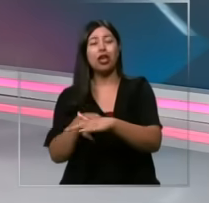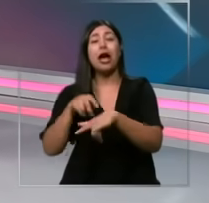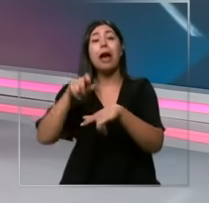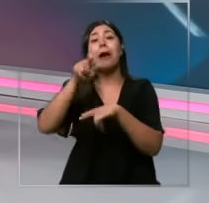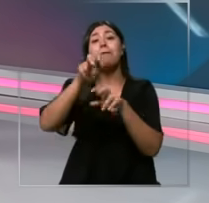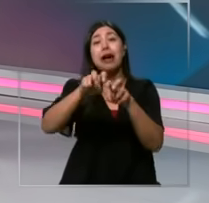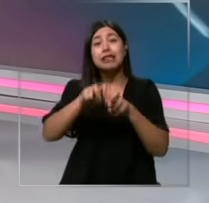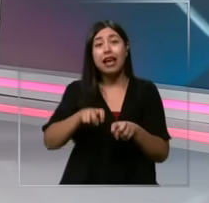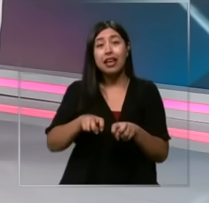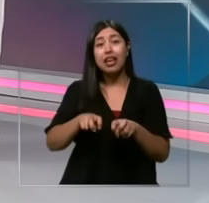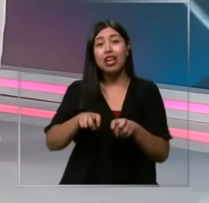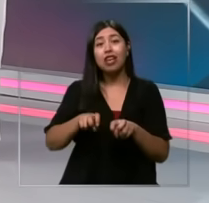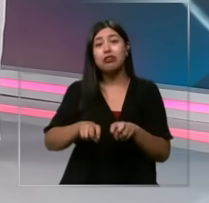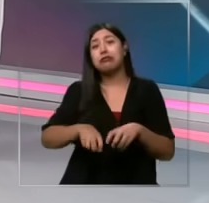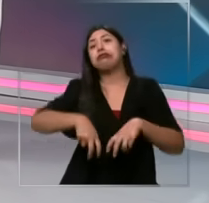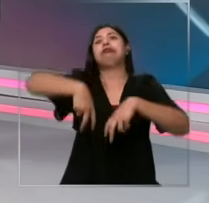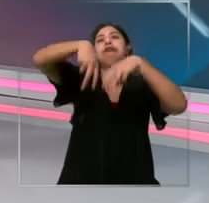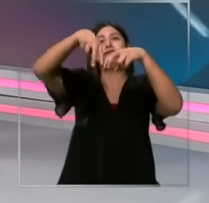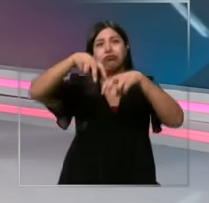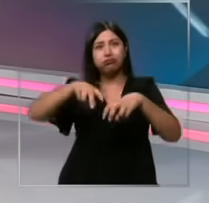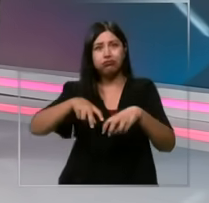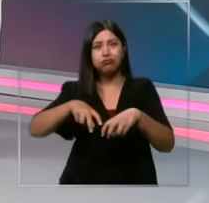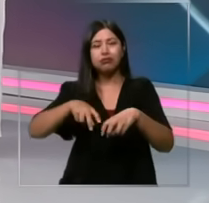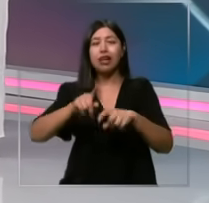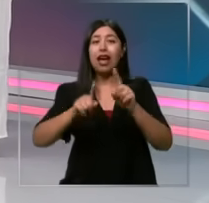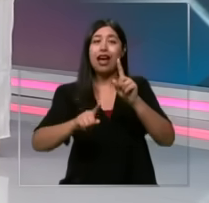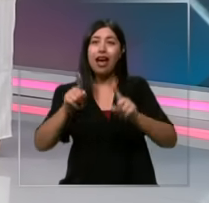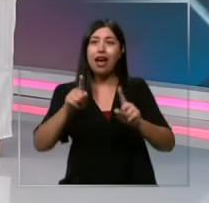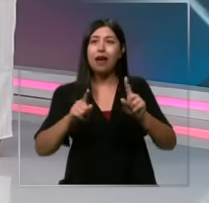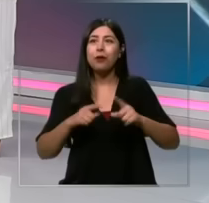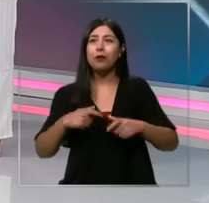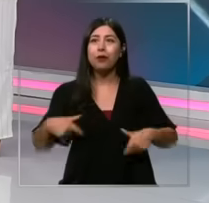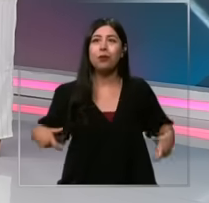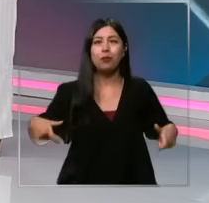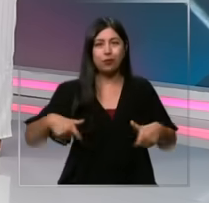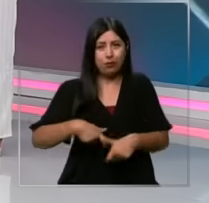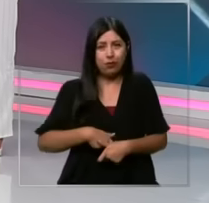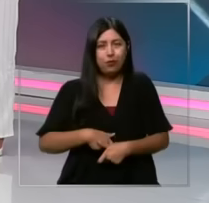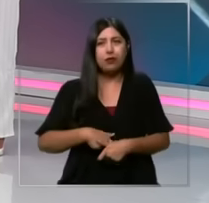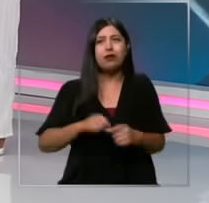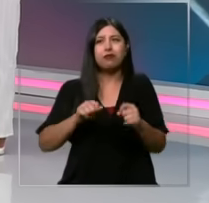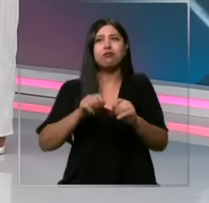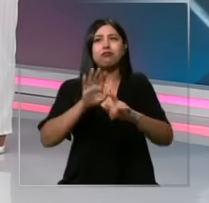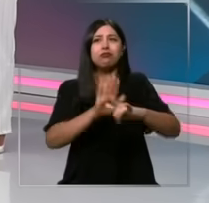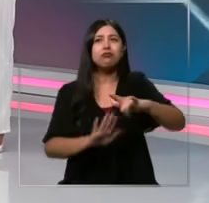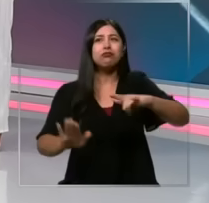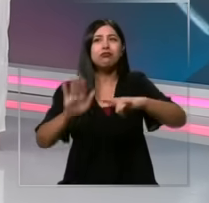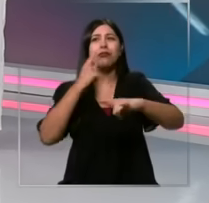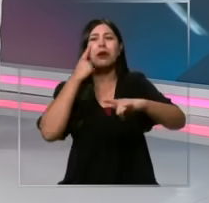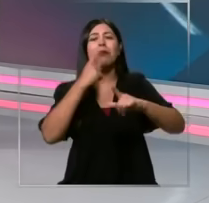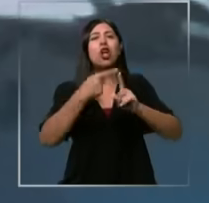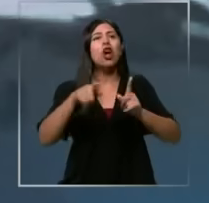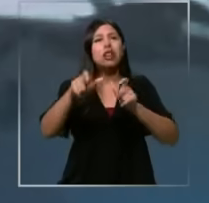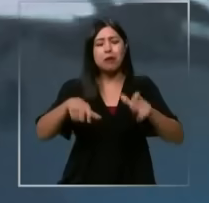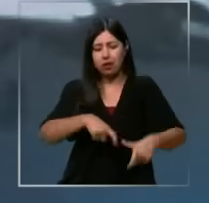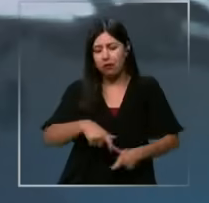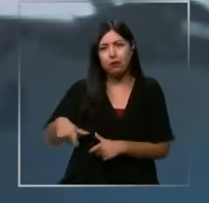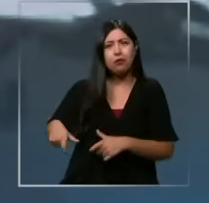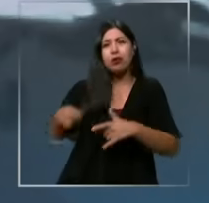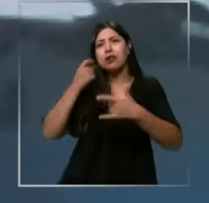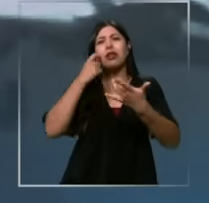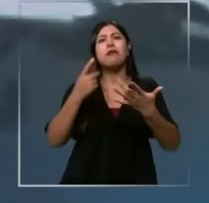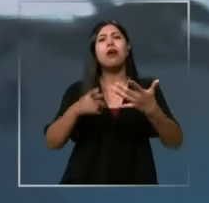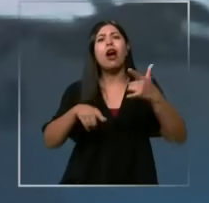por eso que los pasajeros sienten esta sensación, claro. Y algunos, los que están sujetados con el cinturón, quedan sostenidos, claro. Pero los otros llegan literalmente al